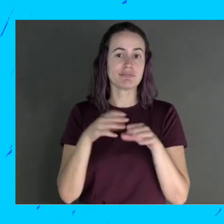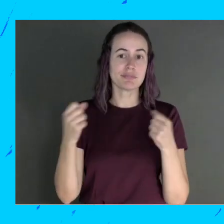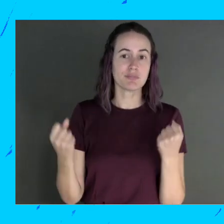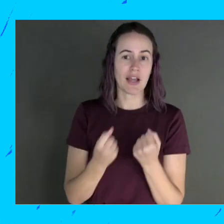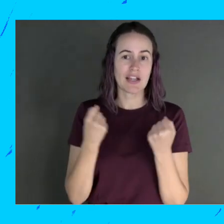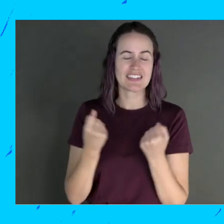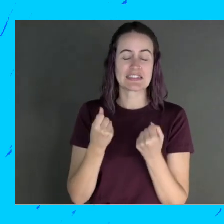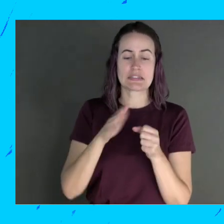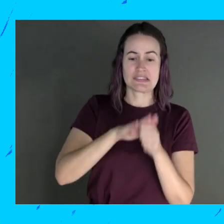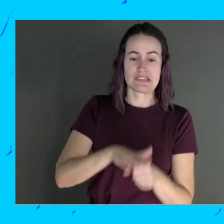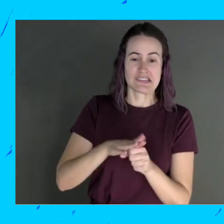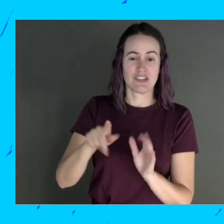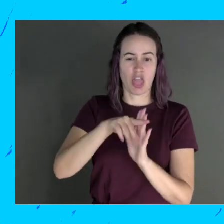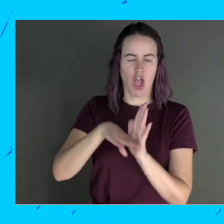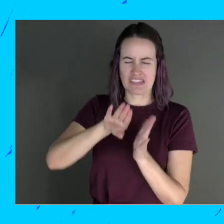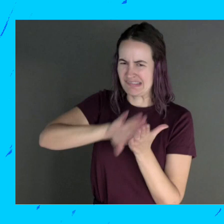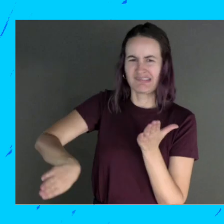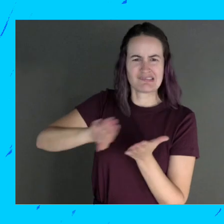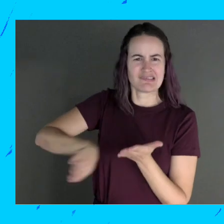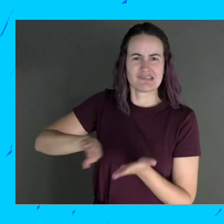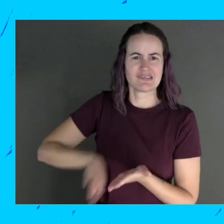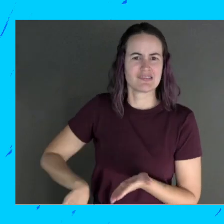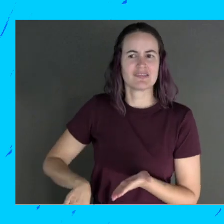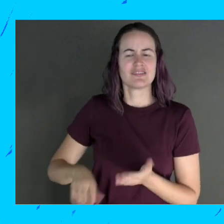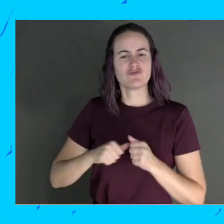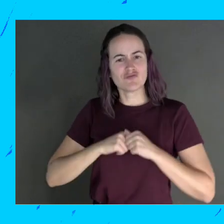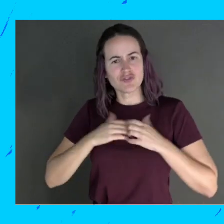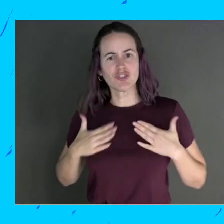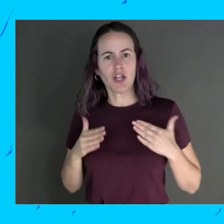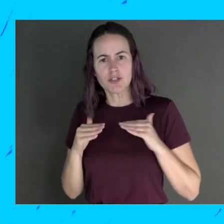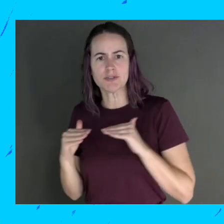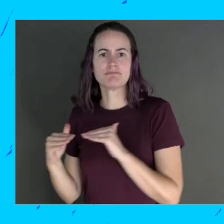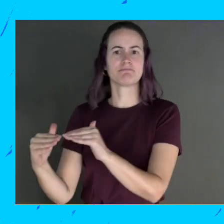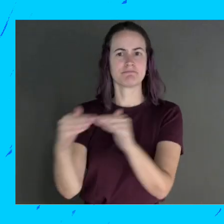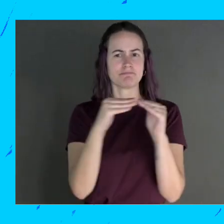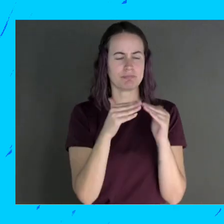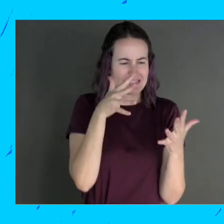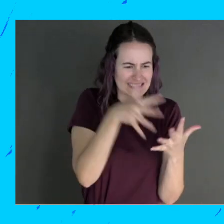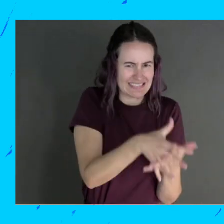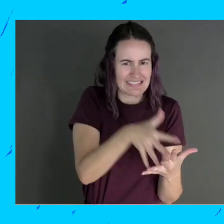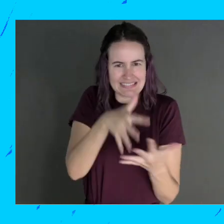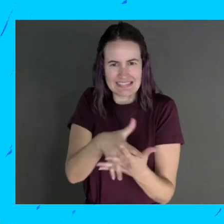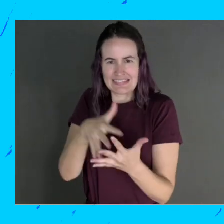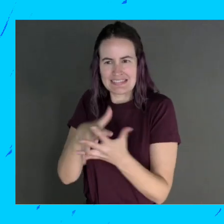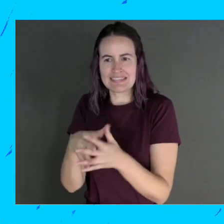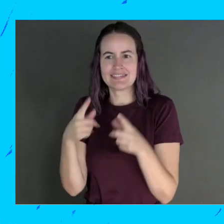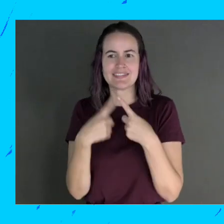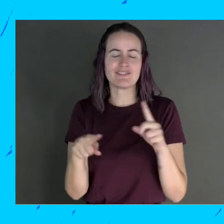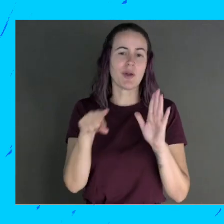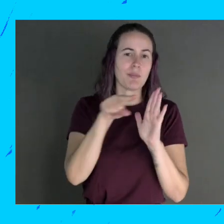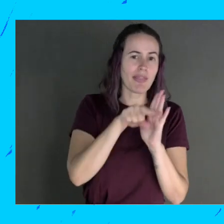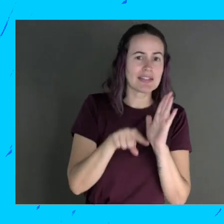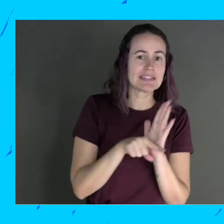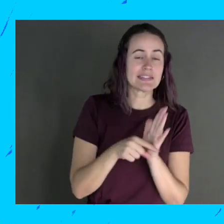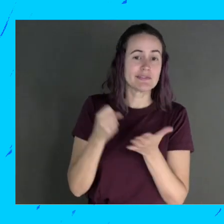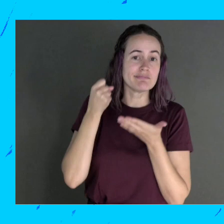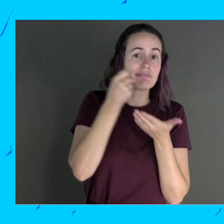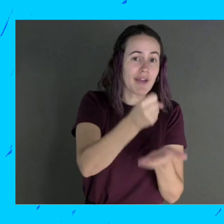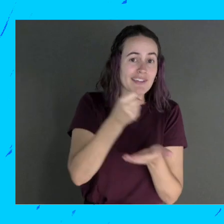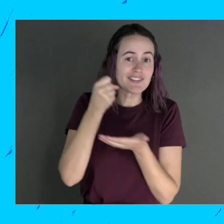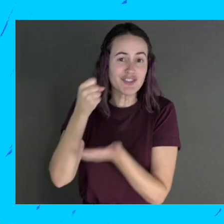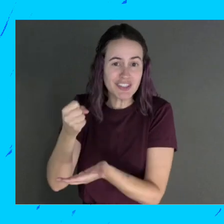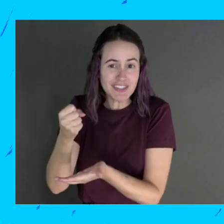apoyando prácticas de igualdad de género. También estamos luchando contra leyes discriminatorias. Estamos